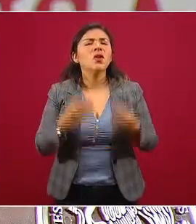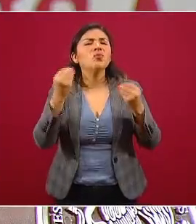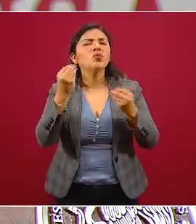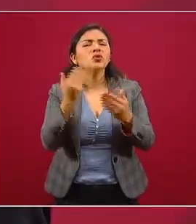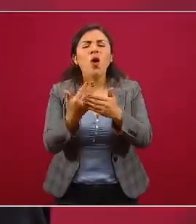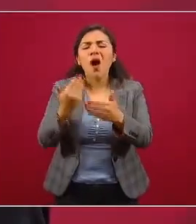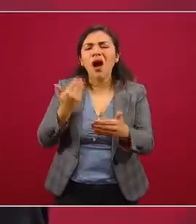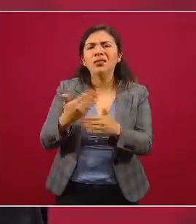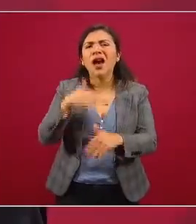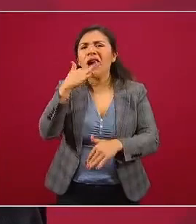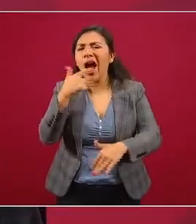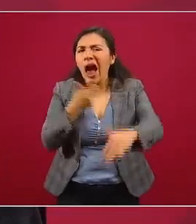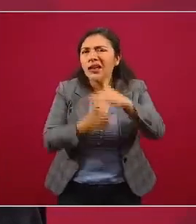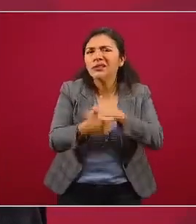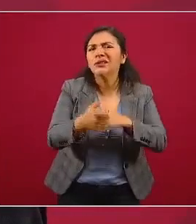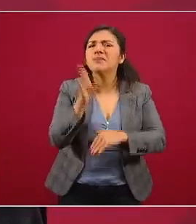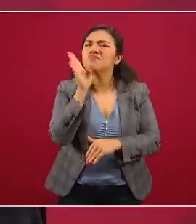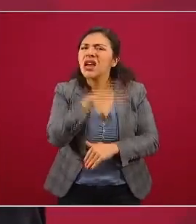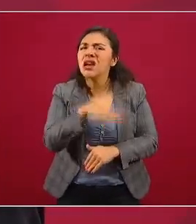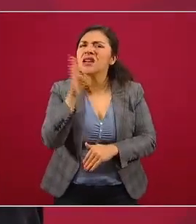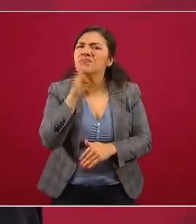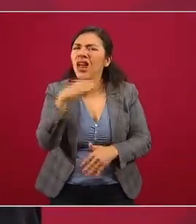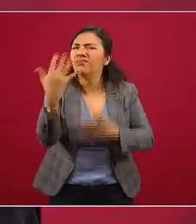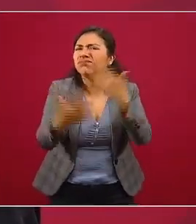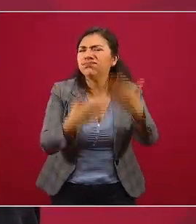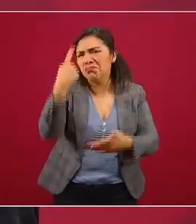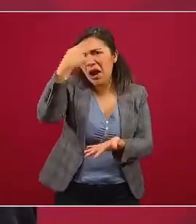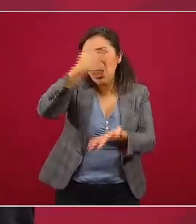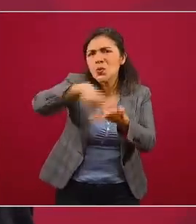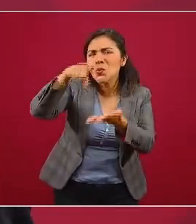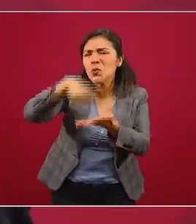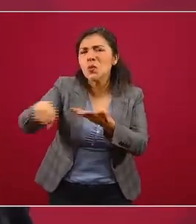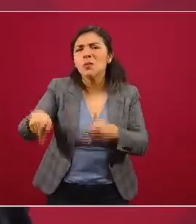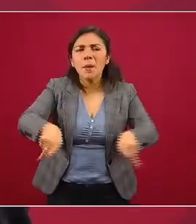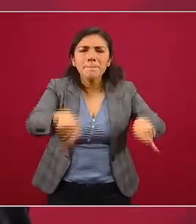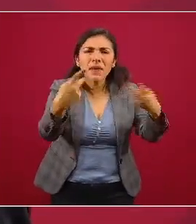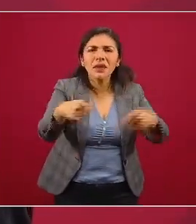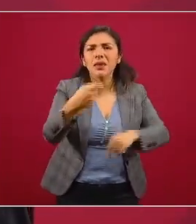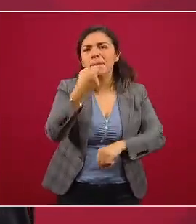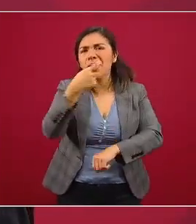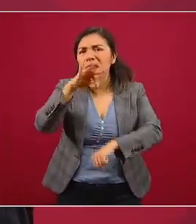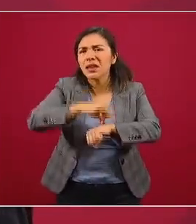corrupción en la compraventa de medicamentos,